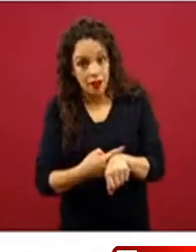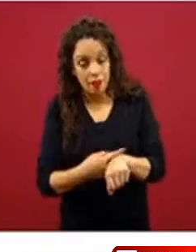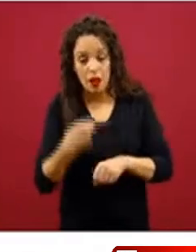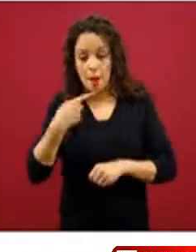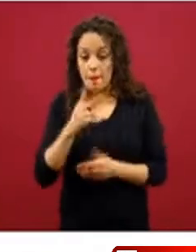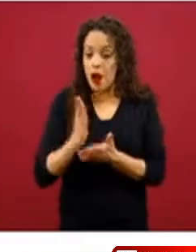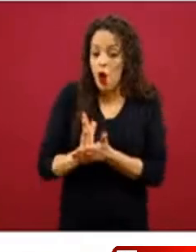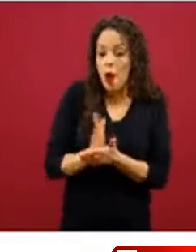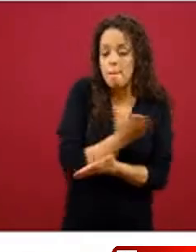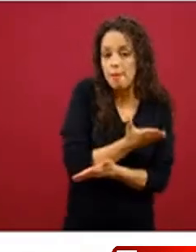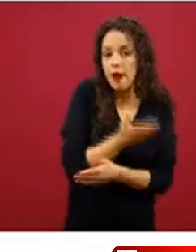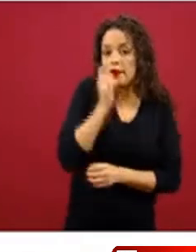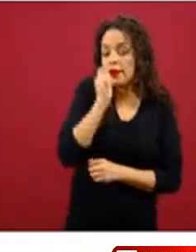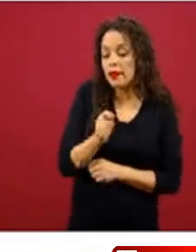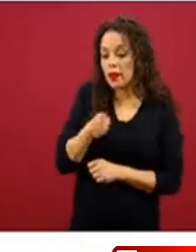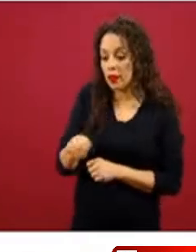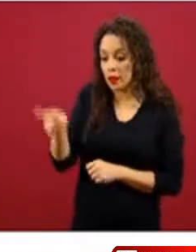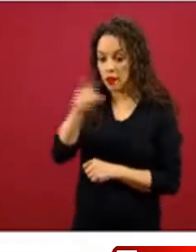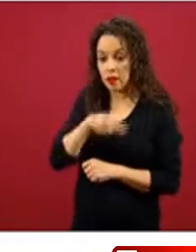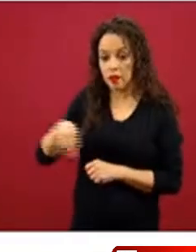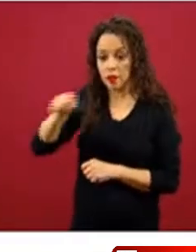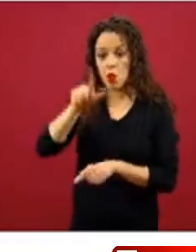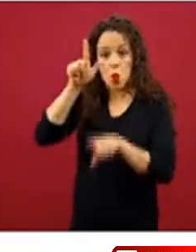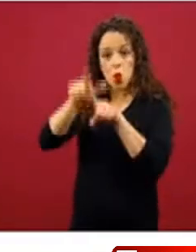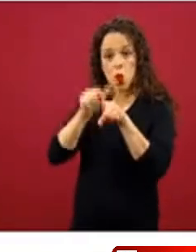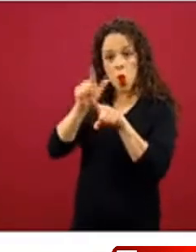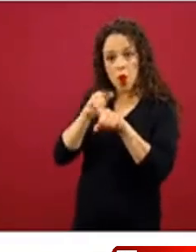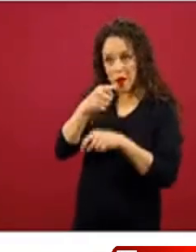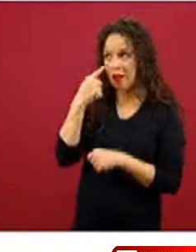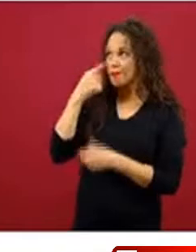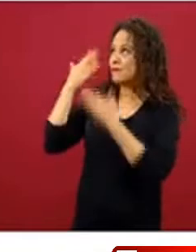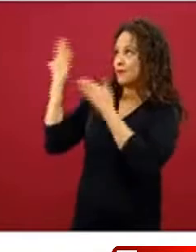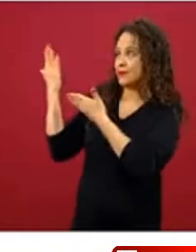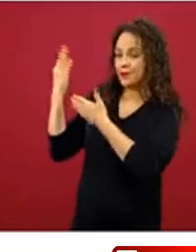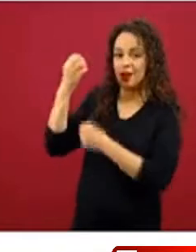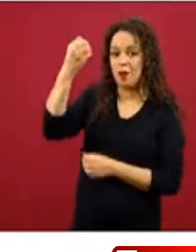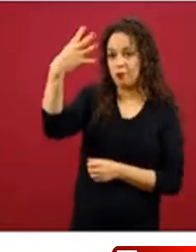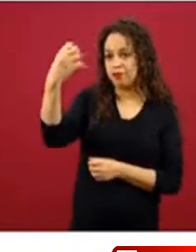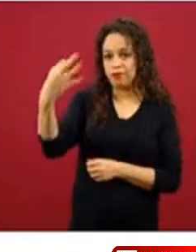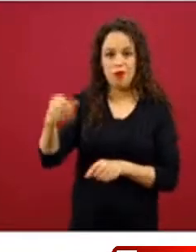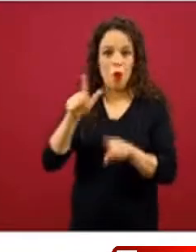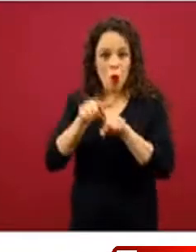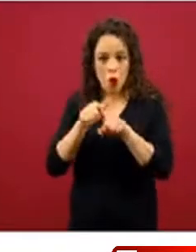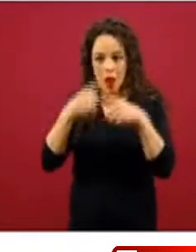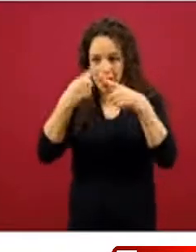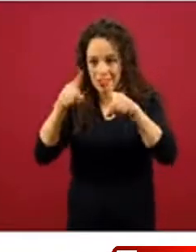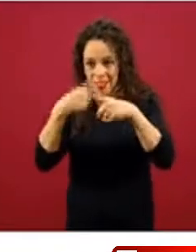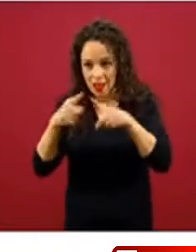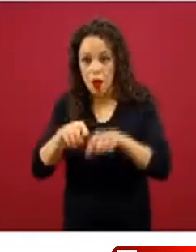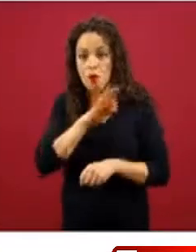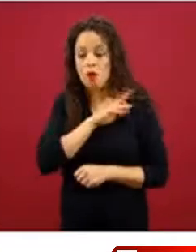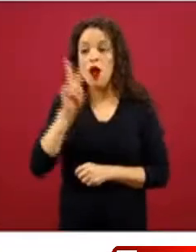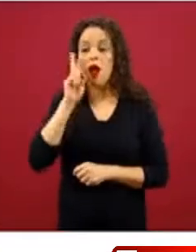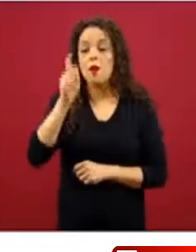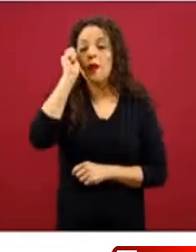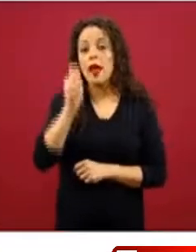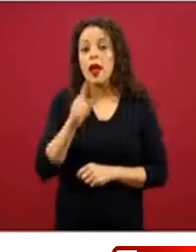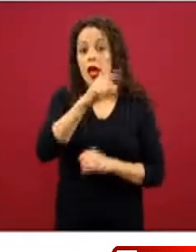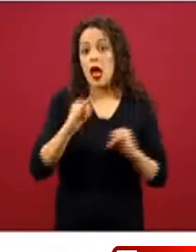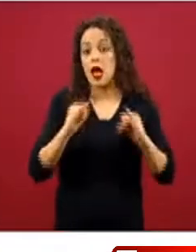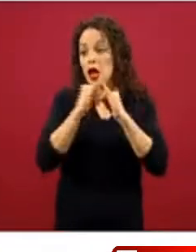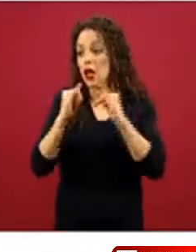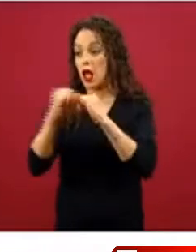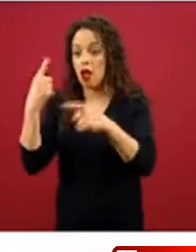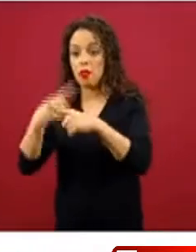a través de esta leyenda de colores podemos saber cuáles son las instituciones que en su momento están